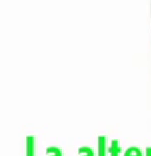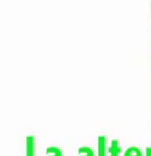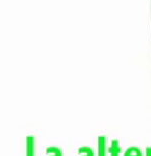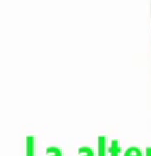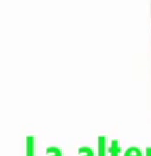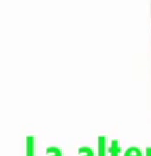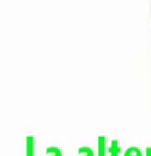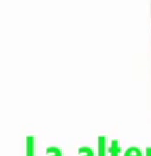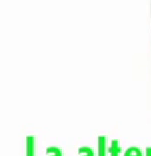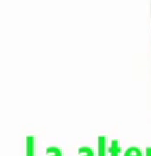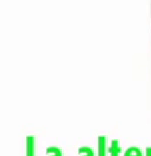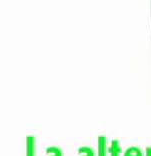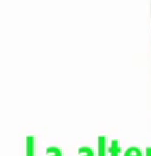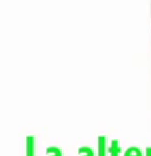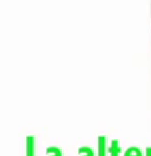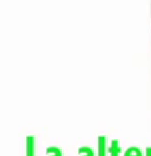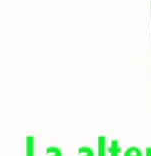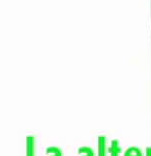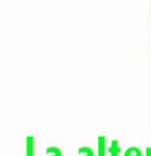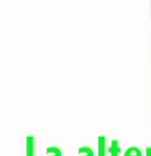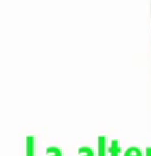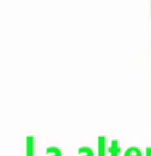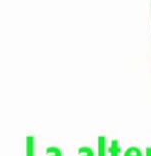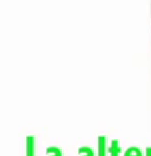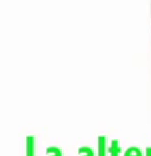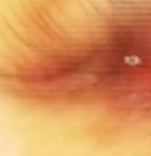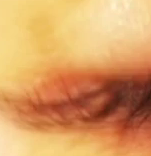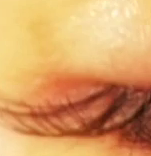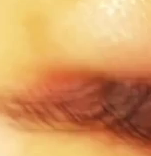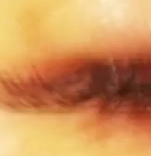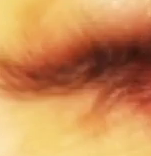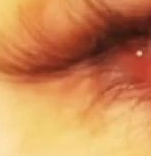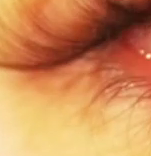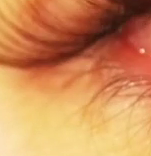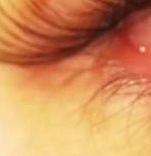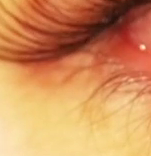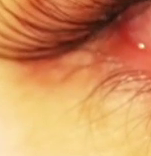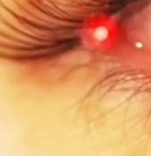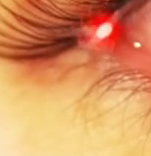Los berries, medicamentos Dr. Rojas, la alternativa más saludable.